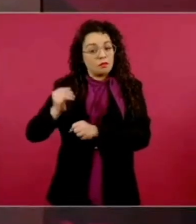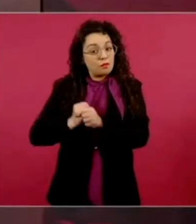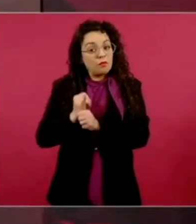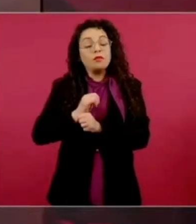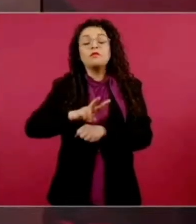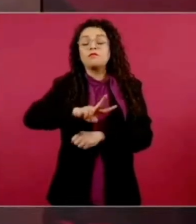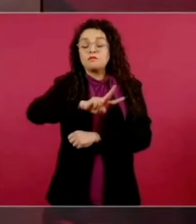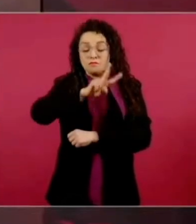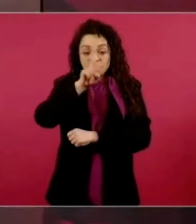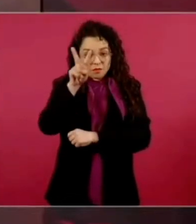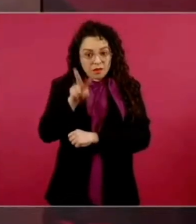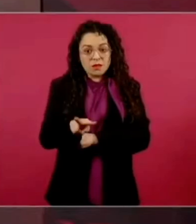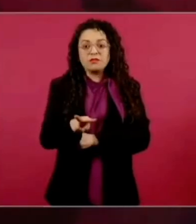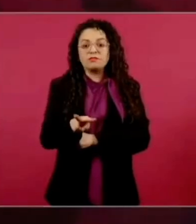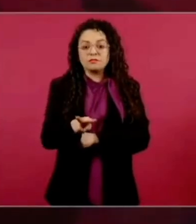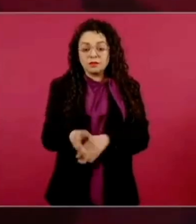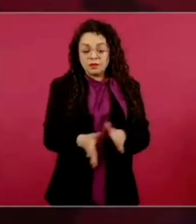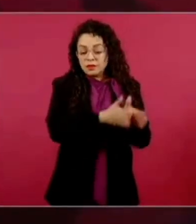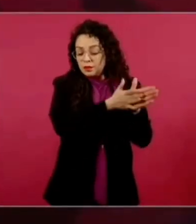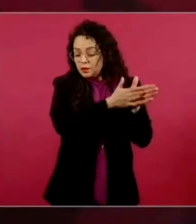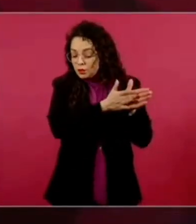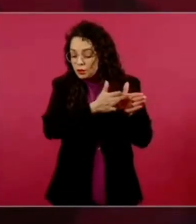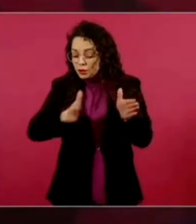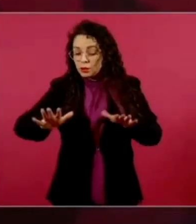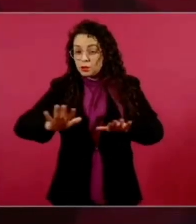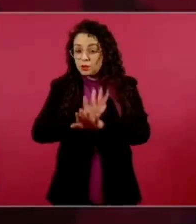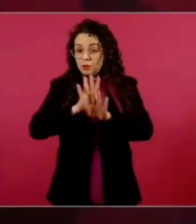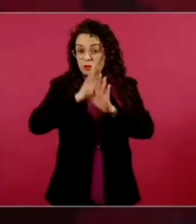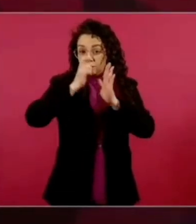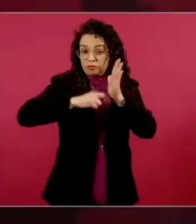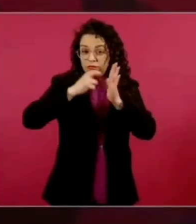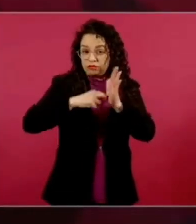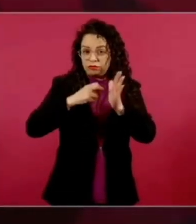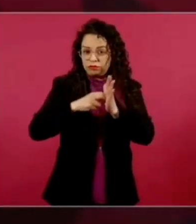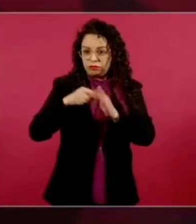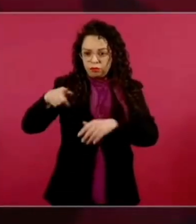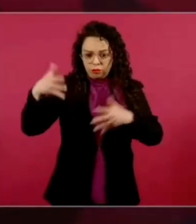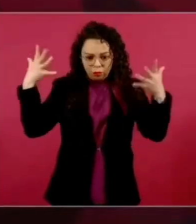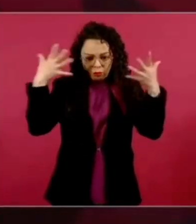Se van a encontrar cómo desapareció